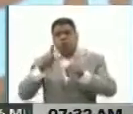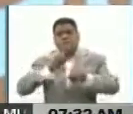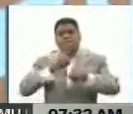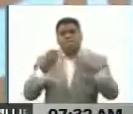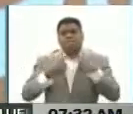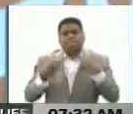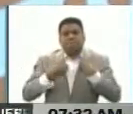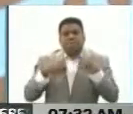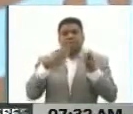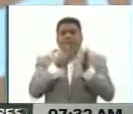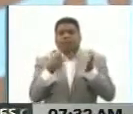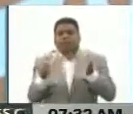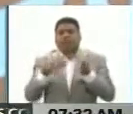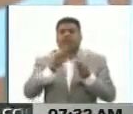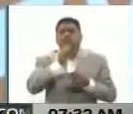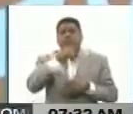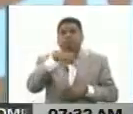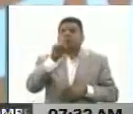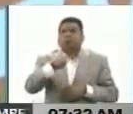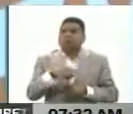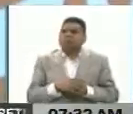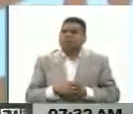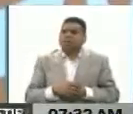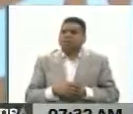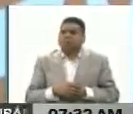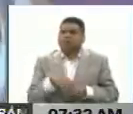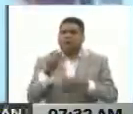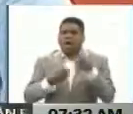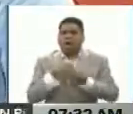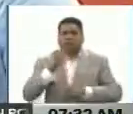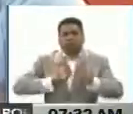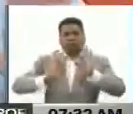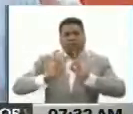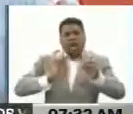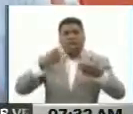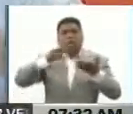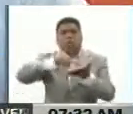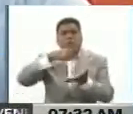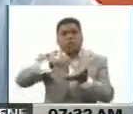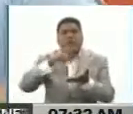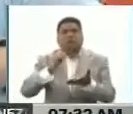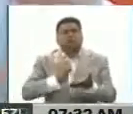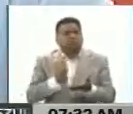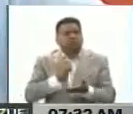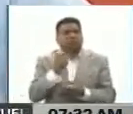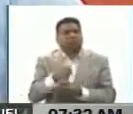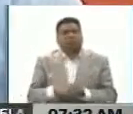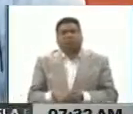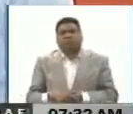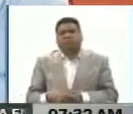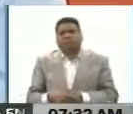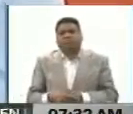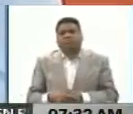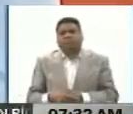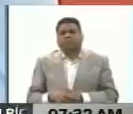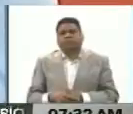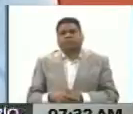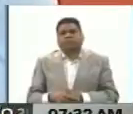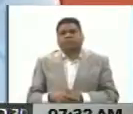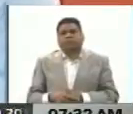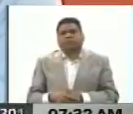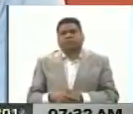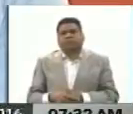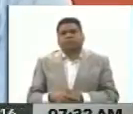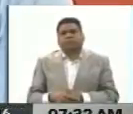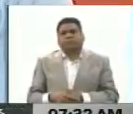propicio captar durante estos 5 meses a esos nuevos talentos? Vamos a esos 5 meses a un gran despliegue para ir al encuentro esto. Yo más creo allá que, de la infraestructura.